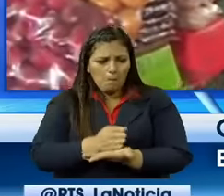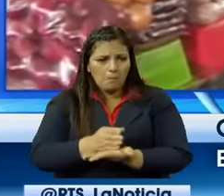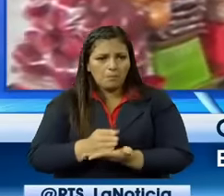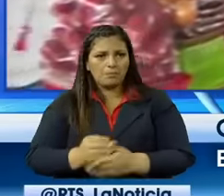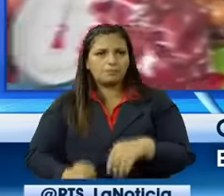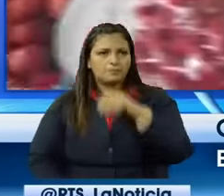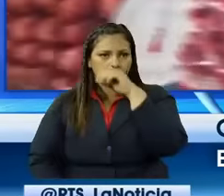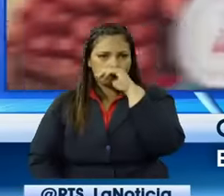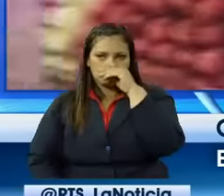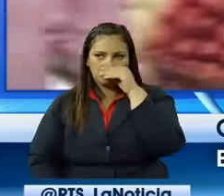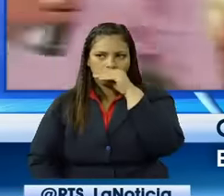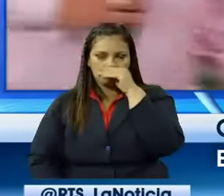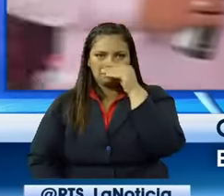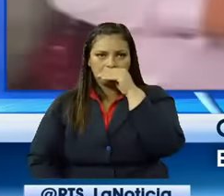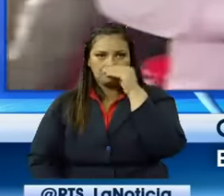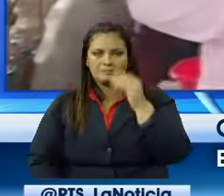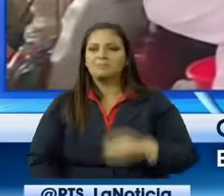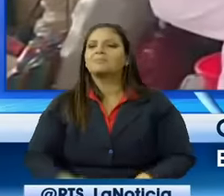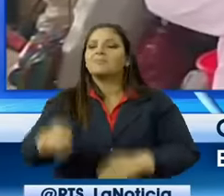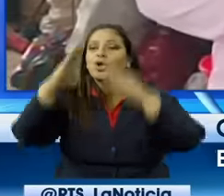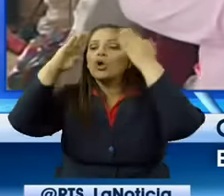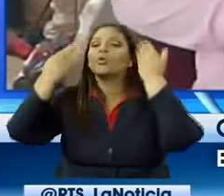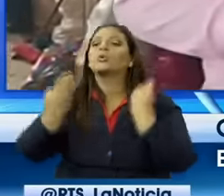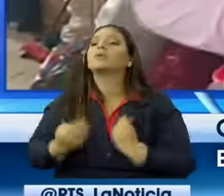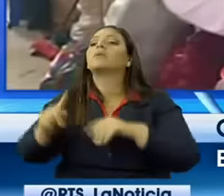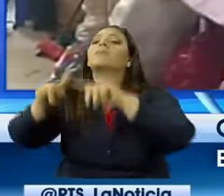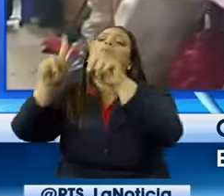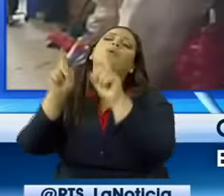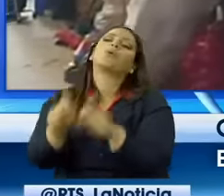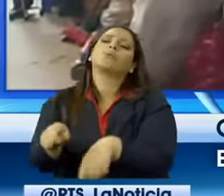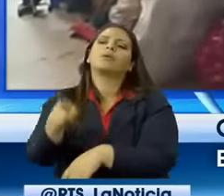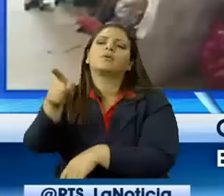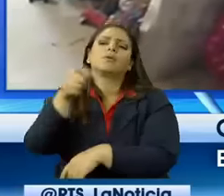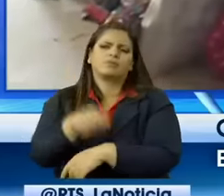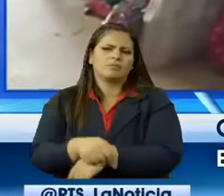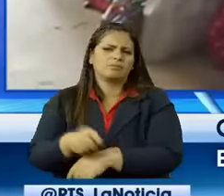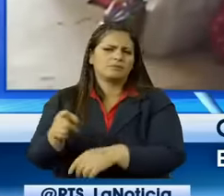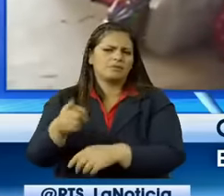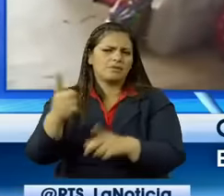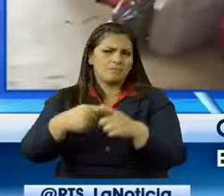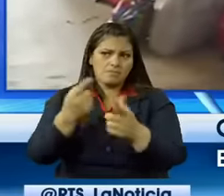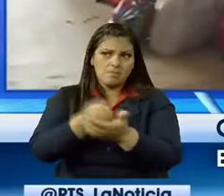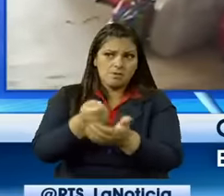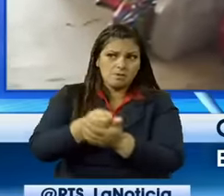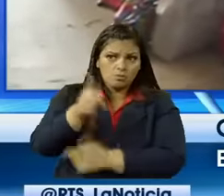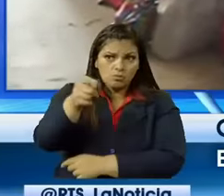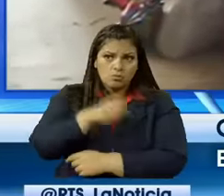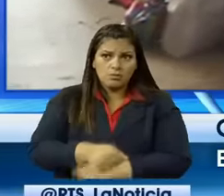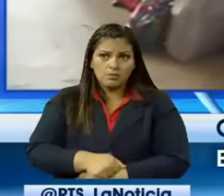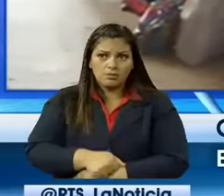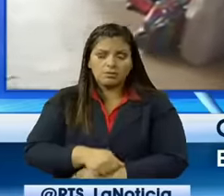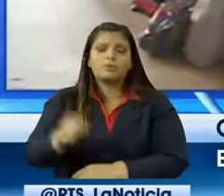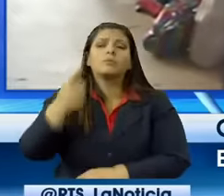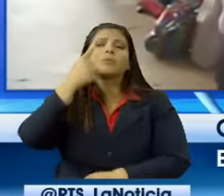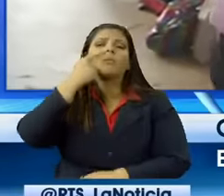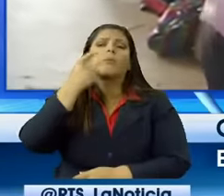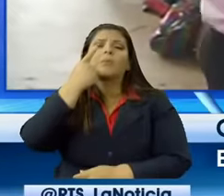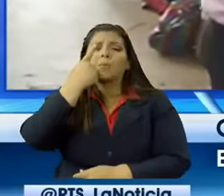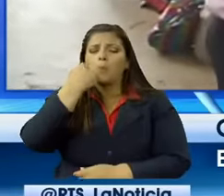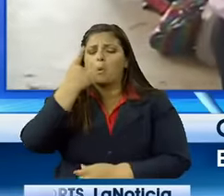colorada? Tú que eres ama de casa. ¿Cómo dijiste? ¿A quién le preguntaste? A Rosalena, tú que eres ama de casa. ¿Cómo está la libra de cebolla colorada?